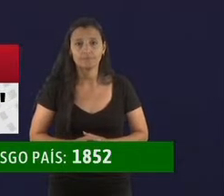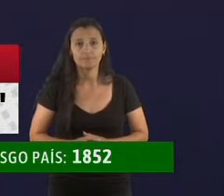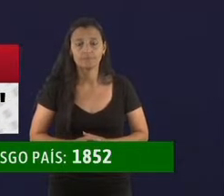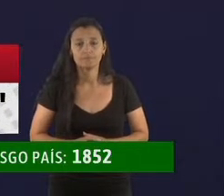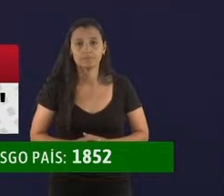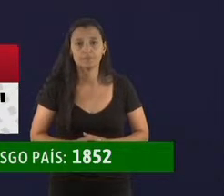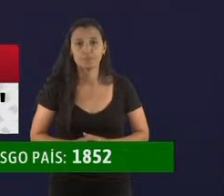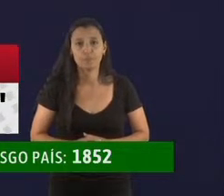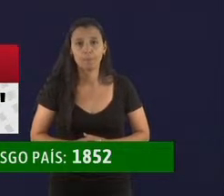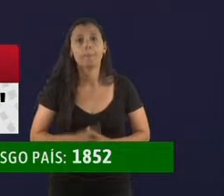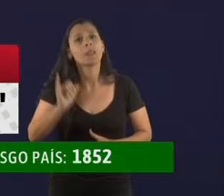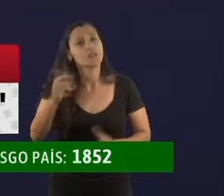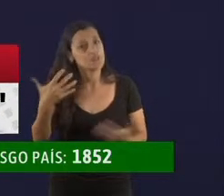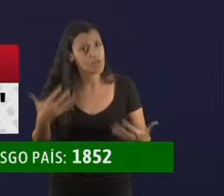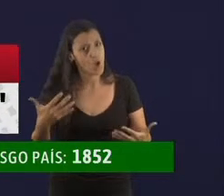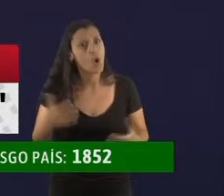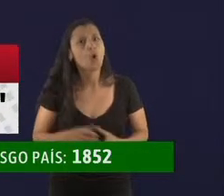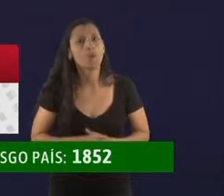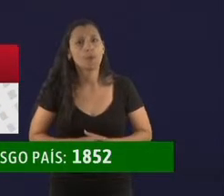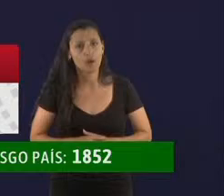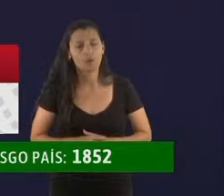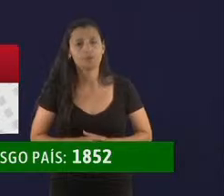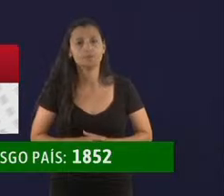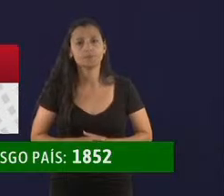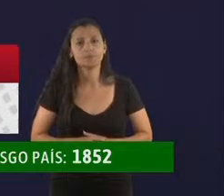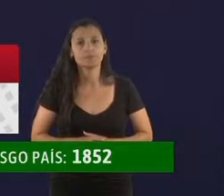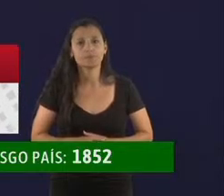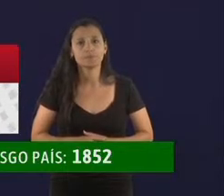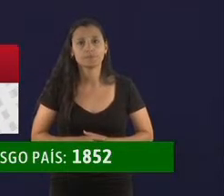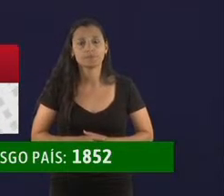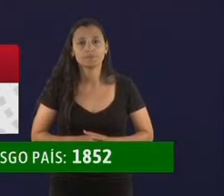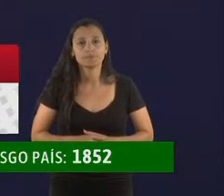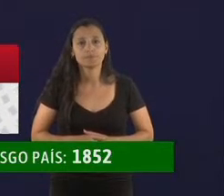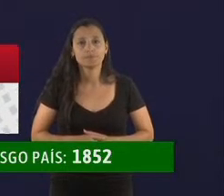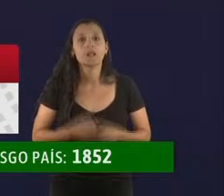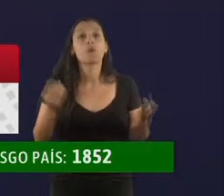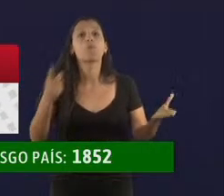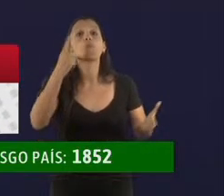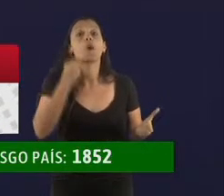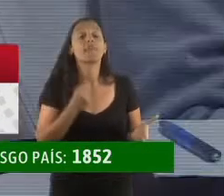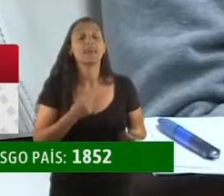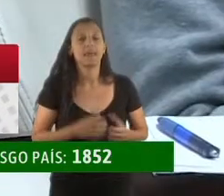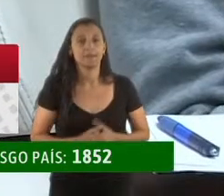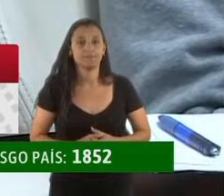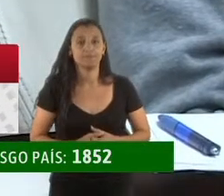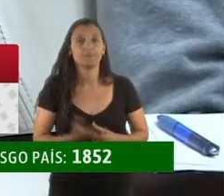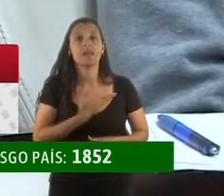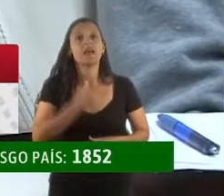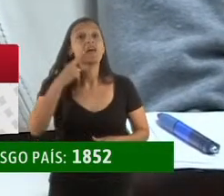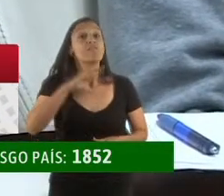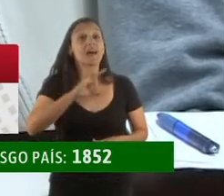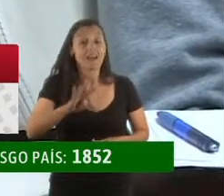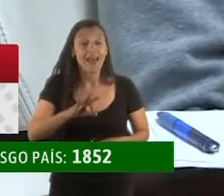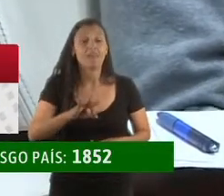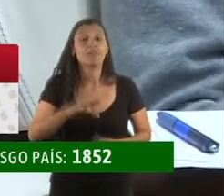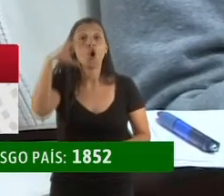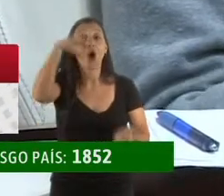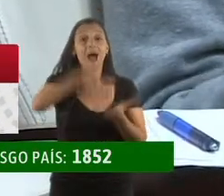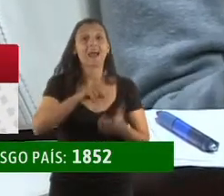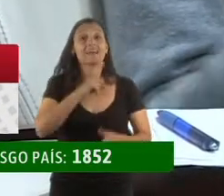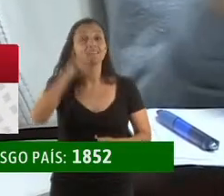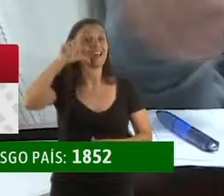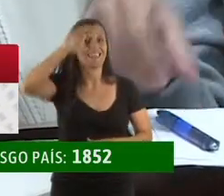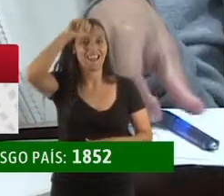No sí por supuesto que lo hay claramente Buen día Vocero Fernando Ramírez de la agencia